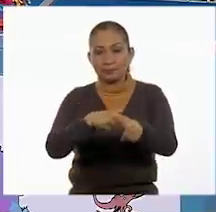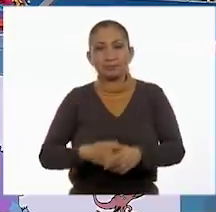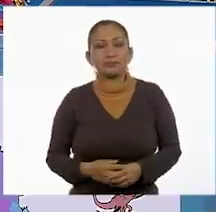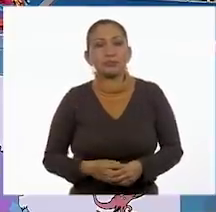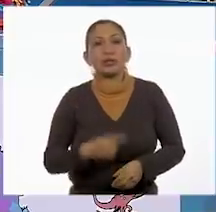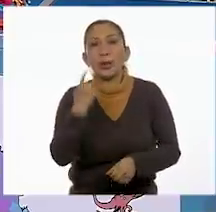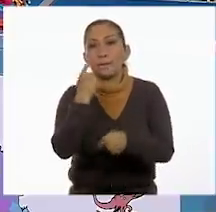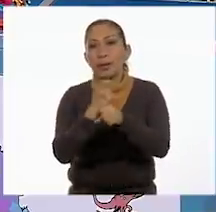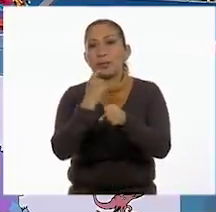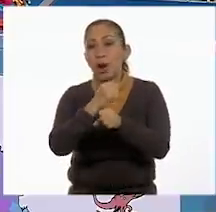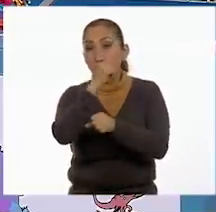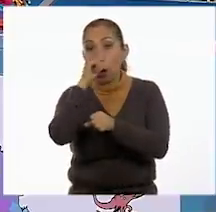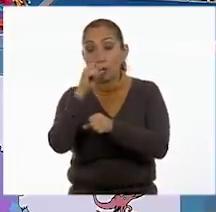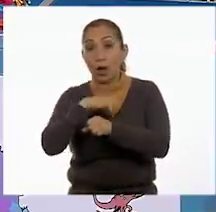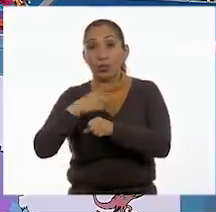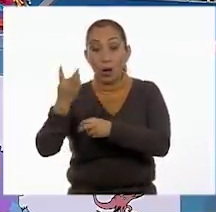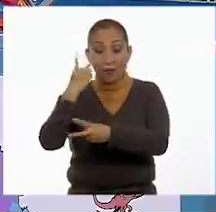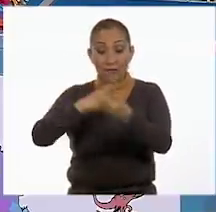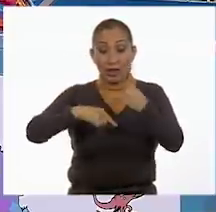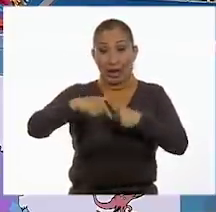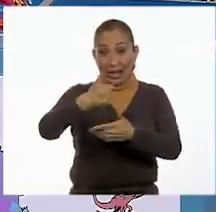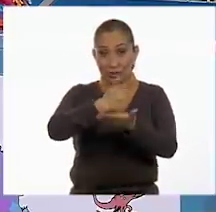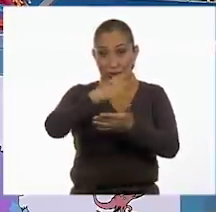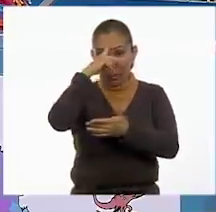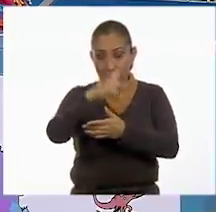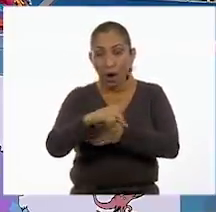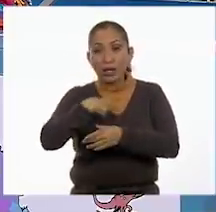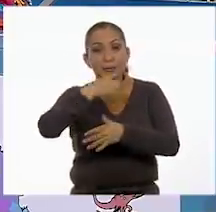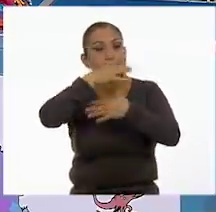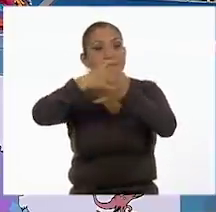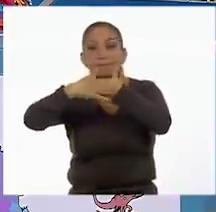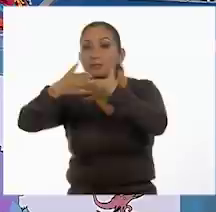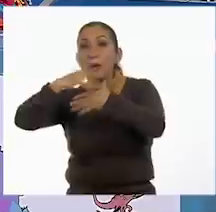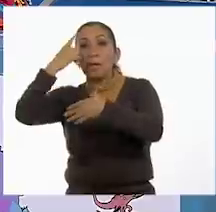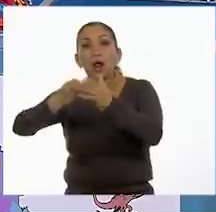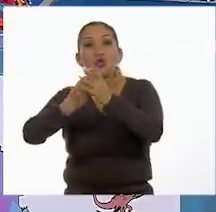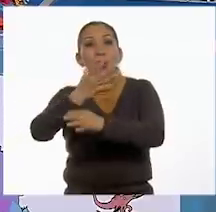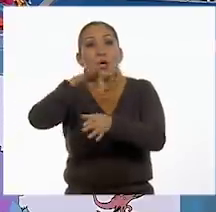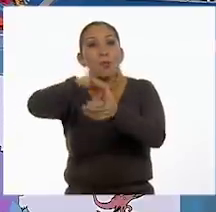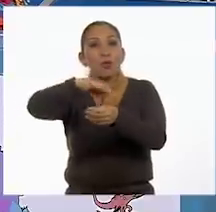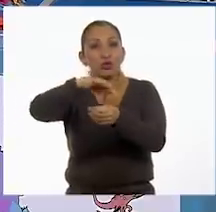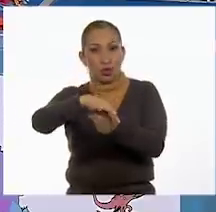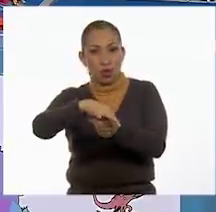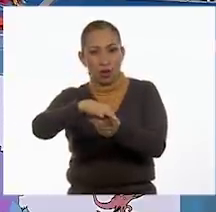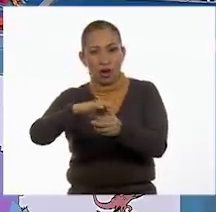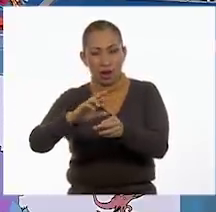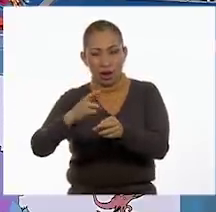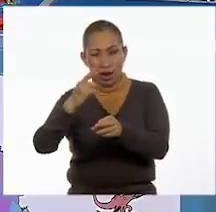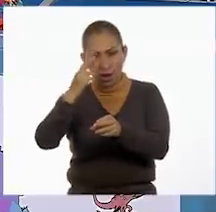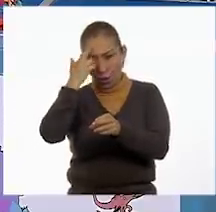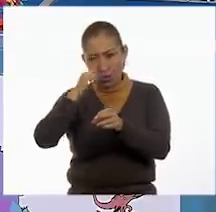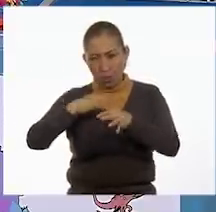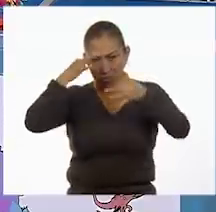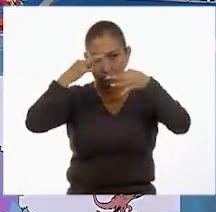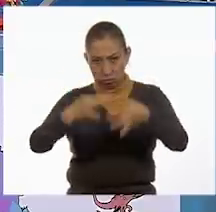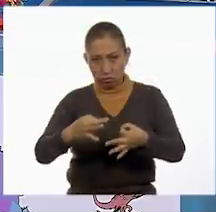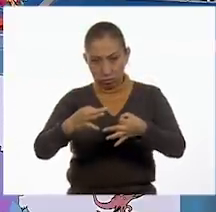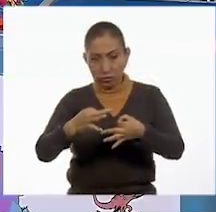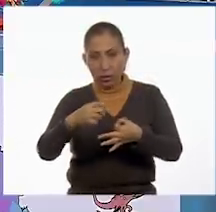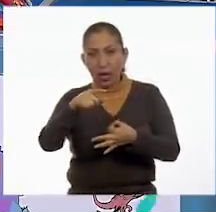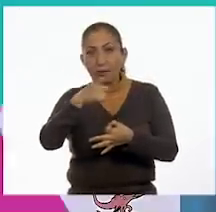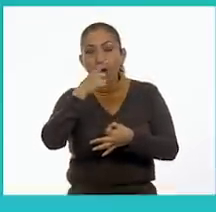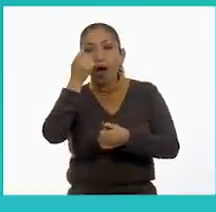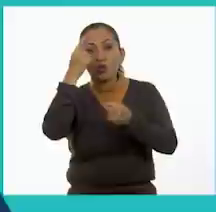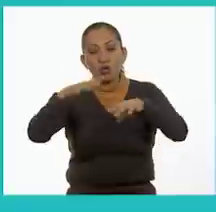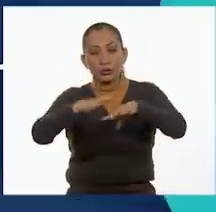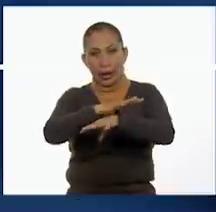Lo primero que hizo Juárez al regresar a la capital del país fue convocar a elecciones, ¿se acuerdan lo de la legitimidad? Y propuso además